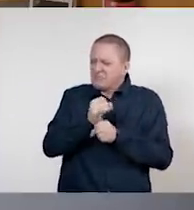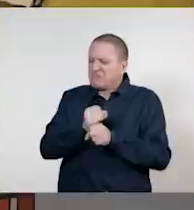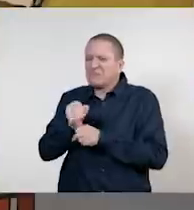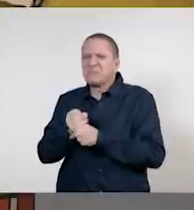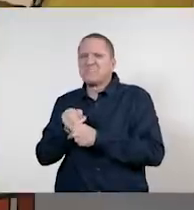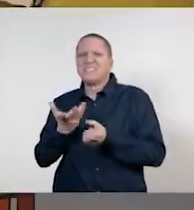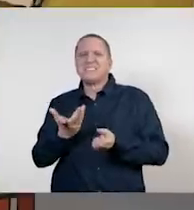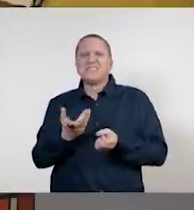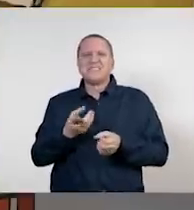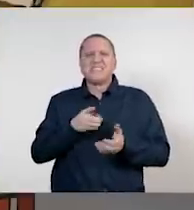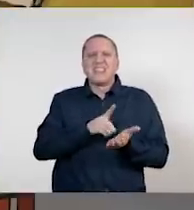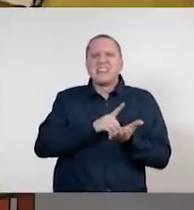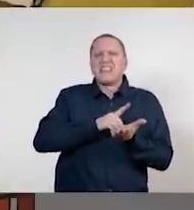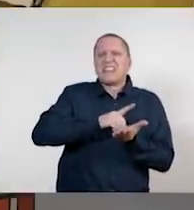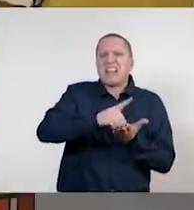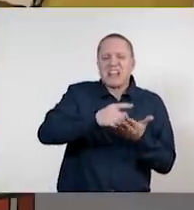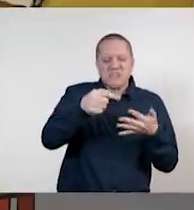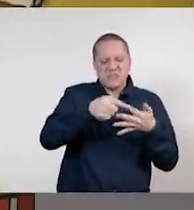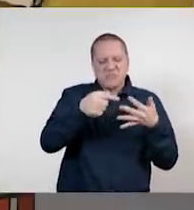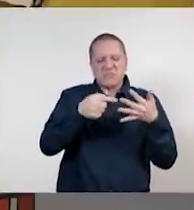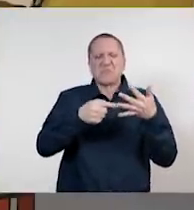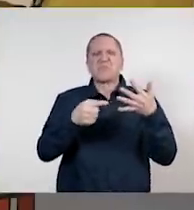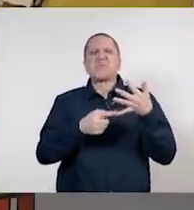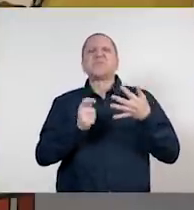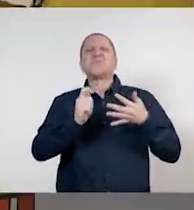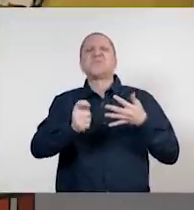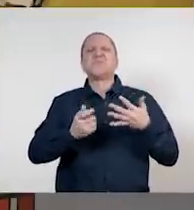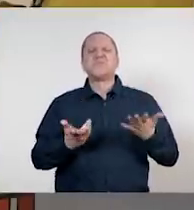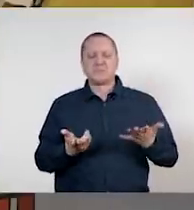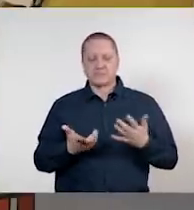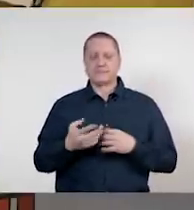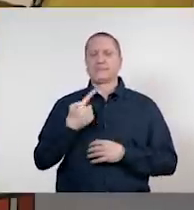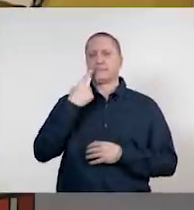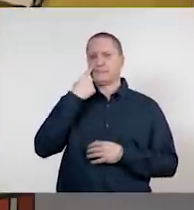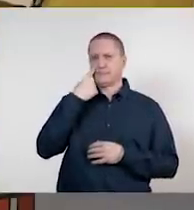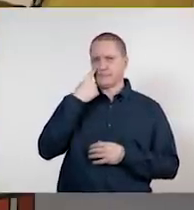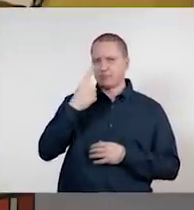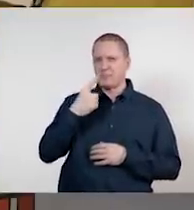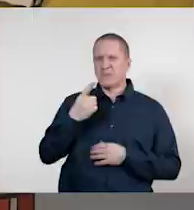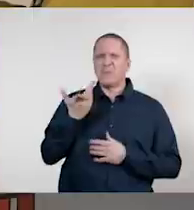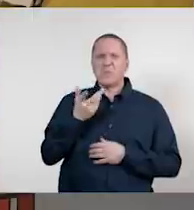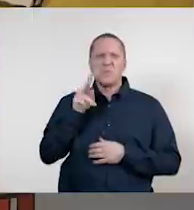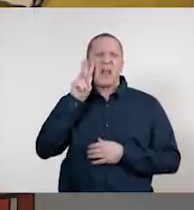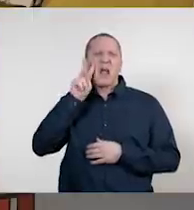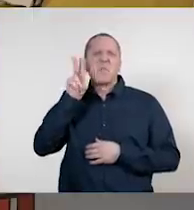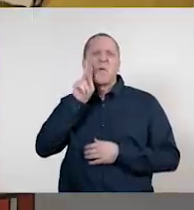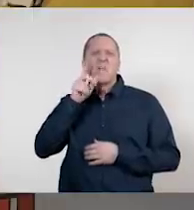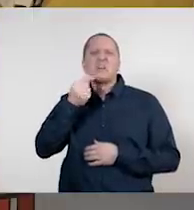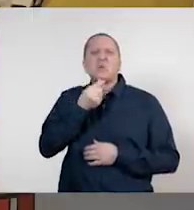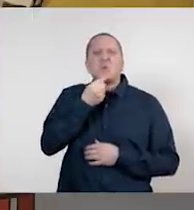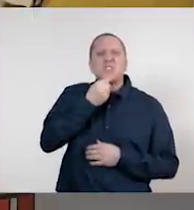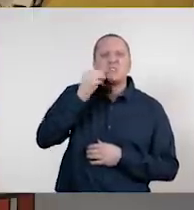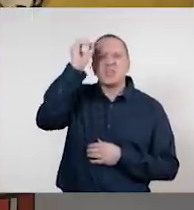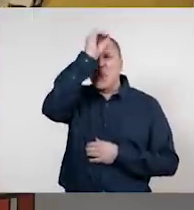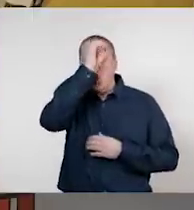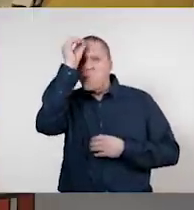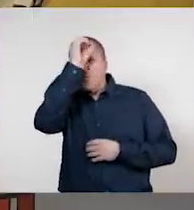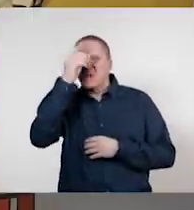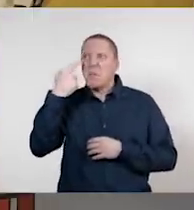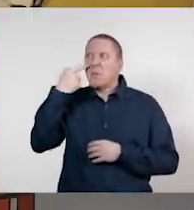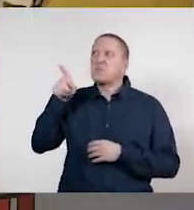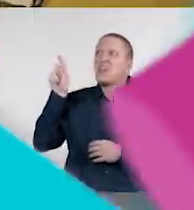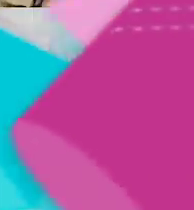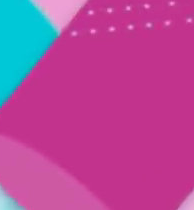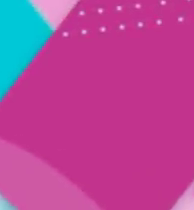investigar cuáles son, qué son nuestros derechos y para ello, si te parece bien, hay que escuchar la opinión de niñas y niños. Me parece